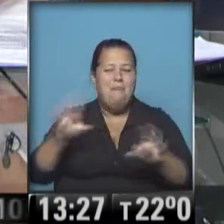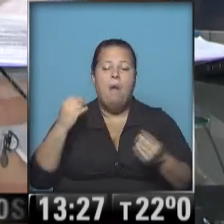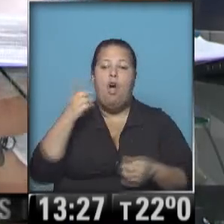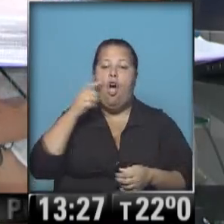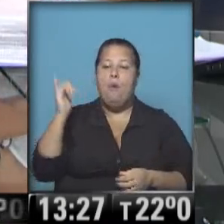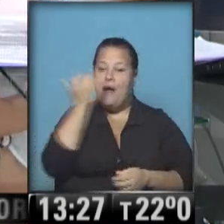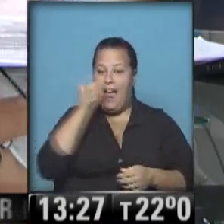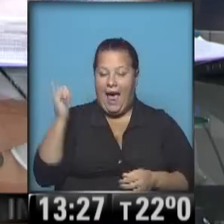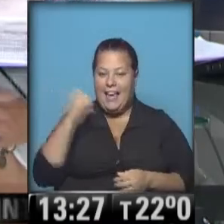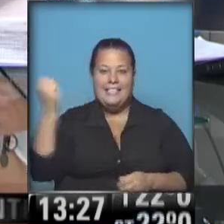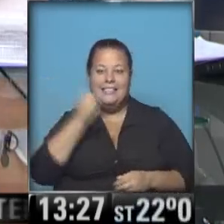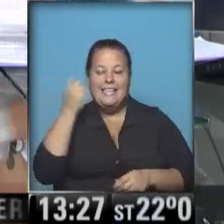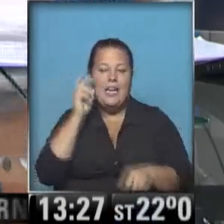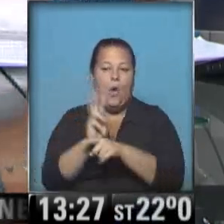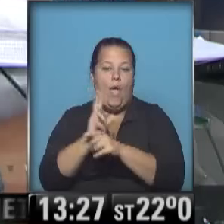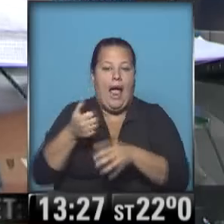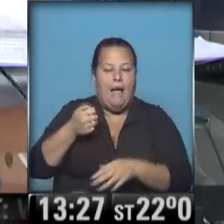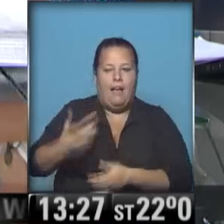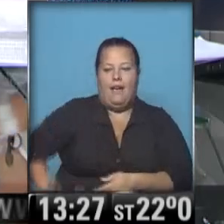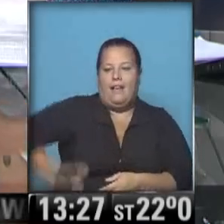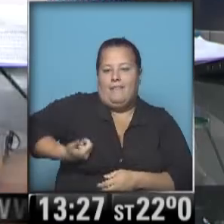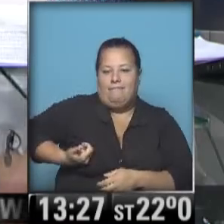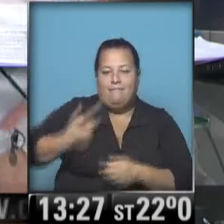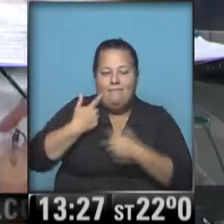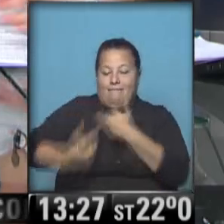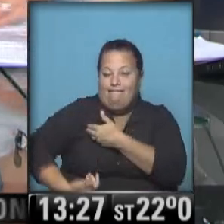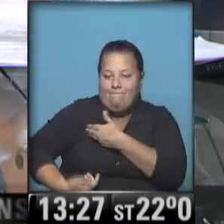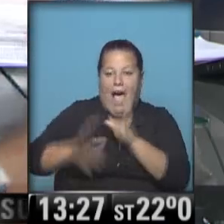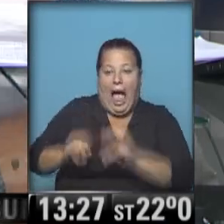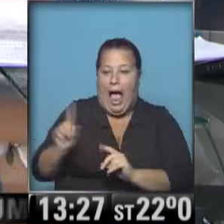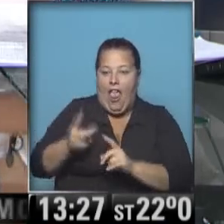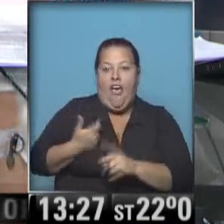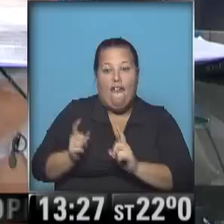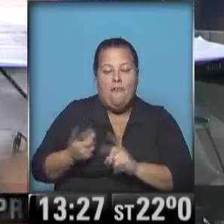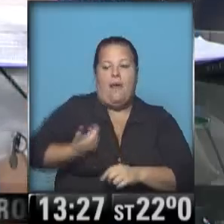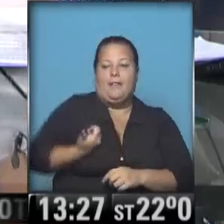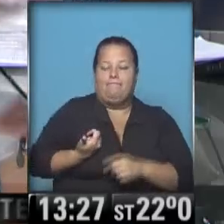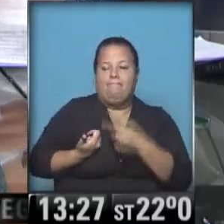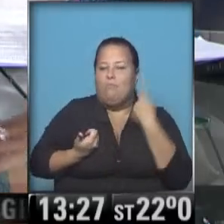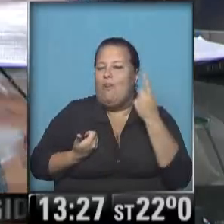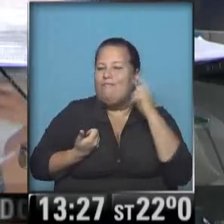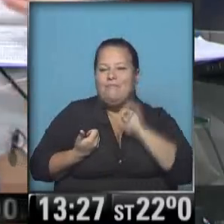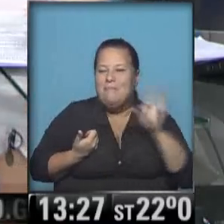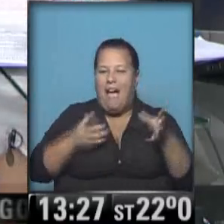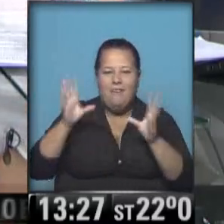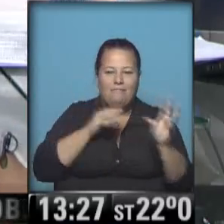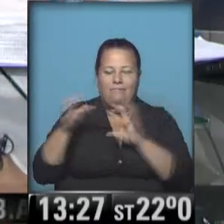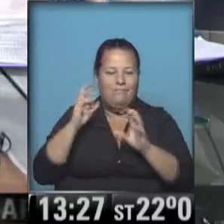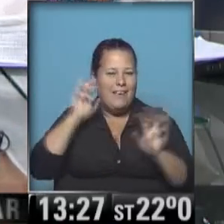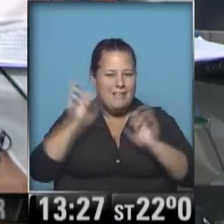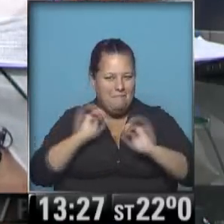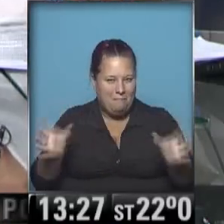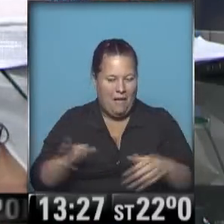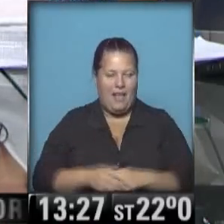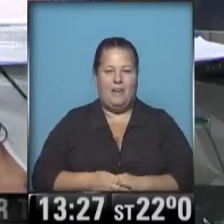camarógrafo con el objetivo de proteger la cámara la puso debajo de su brazo no la pagó pero la está sosteniendo con el brazo y por eso el micrófono seguramente